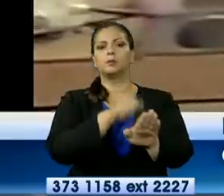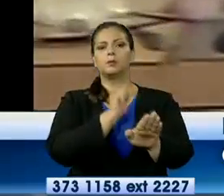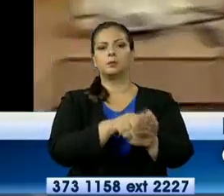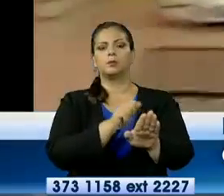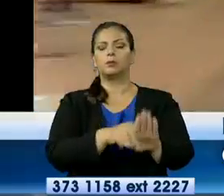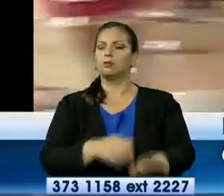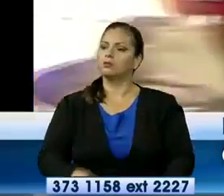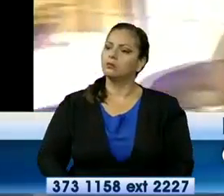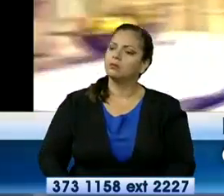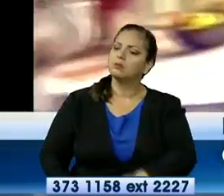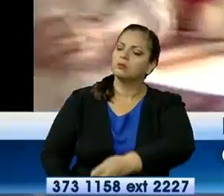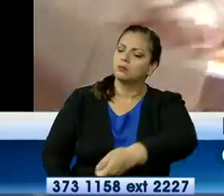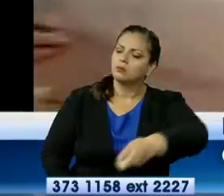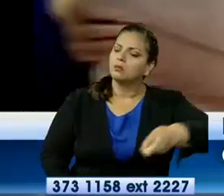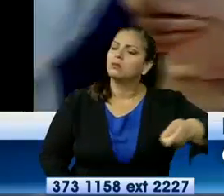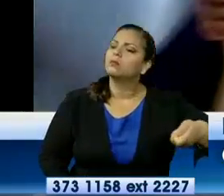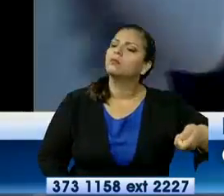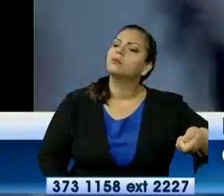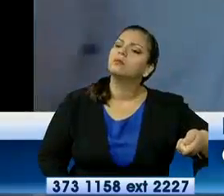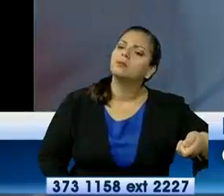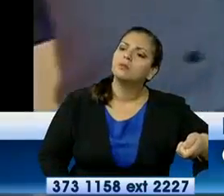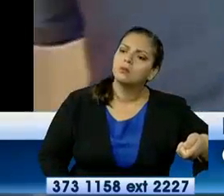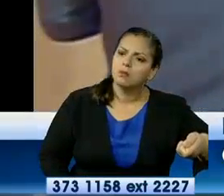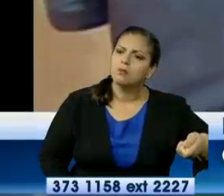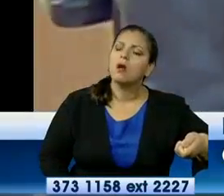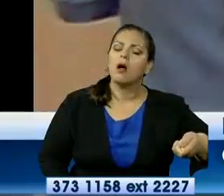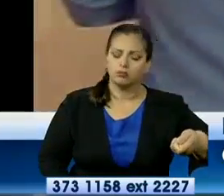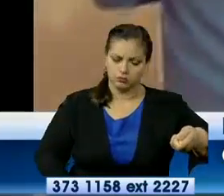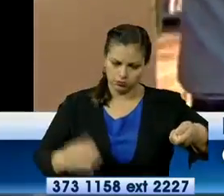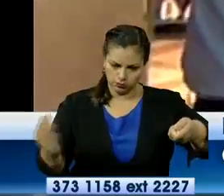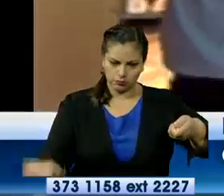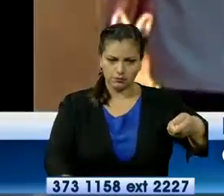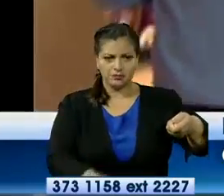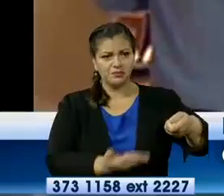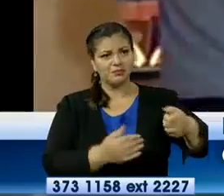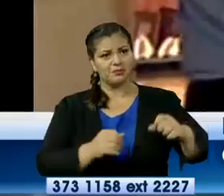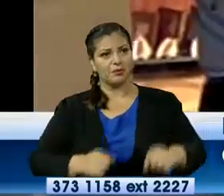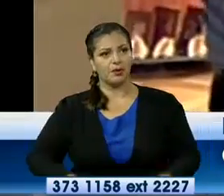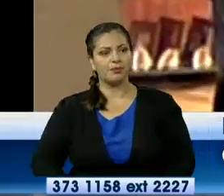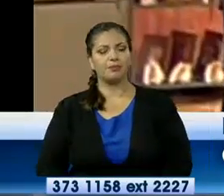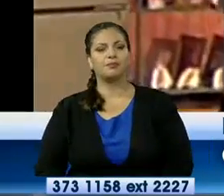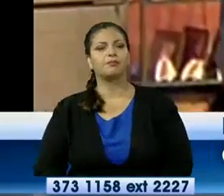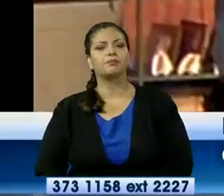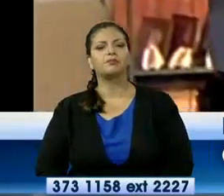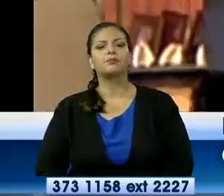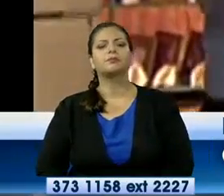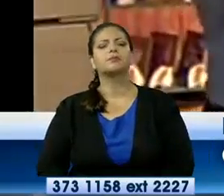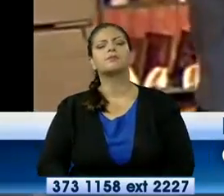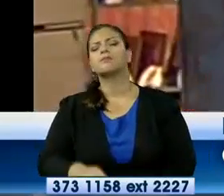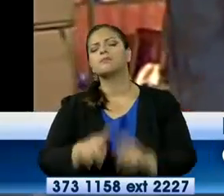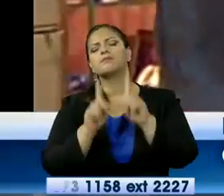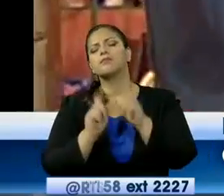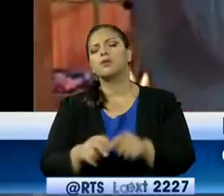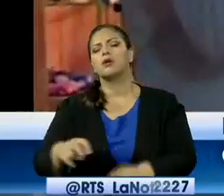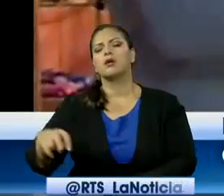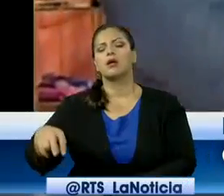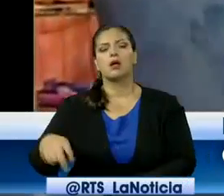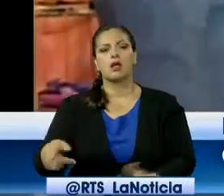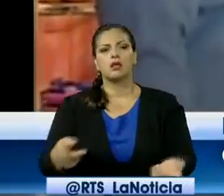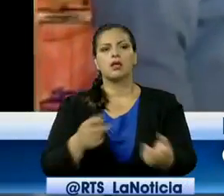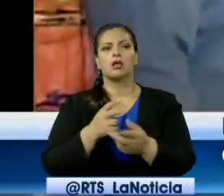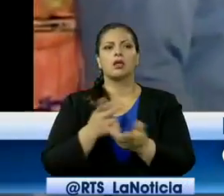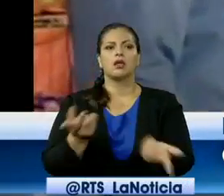se ha trabajado aquí, qué bueno. ¿Quién es parte de los especialistas? Les quiero hacer una preguntita en cuanto a cuánto dura más o menos la efectividad del